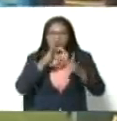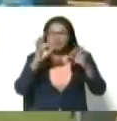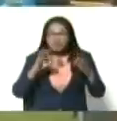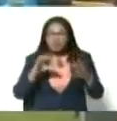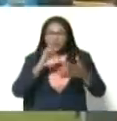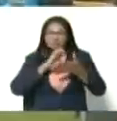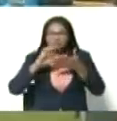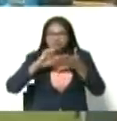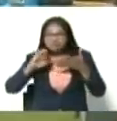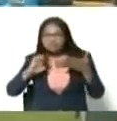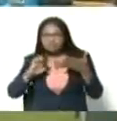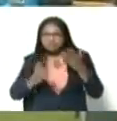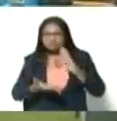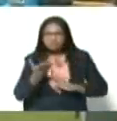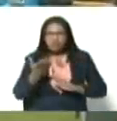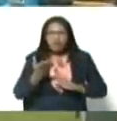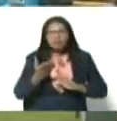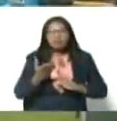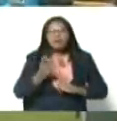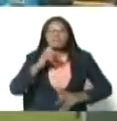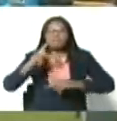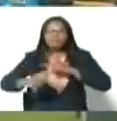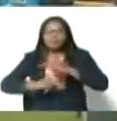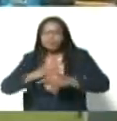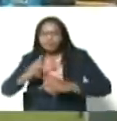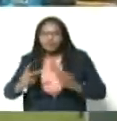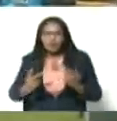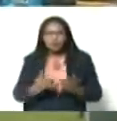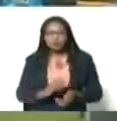¿sí?, el encadenamiento productivo. Tenemos acá